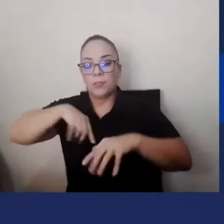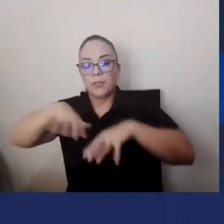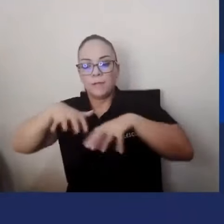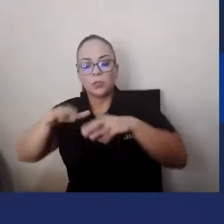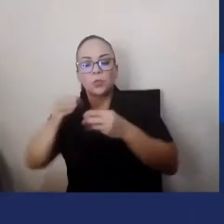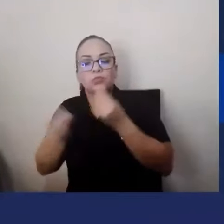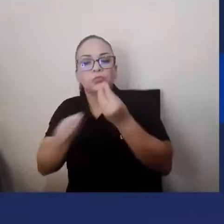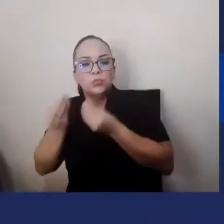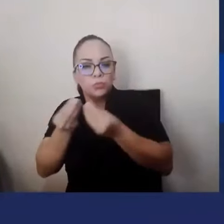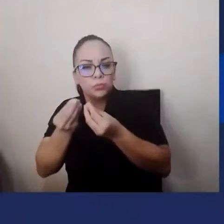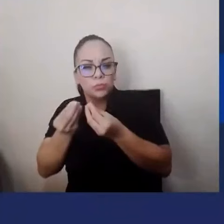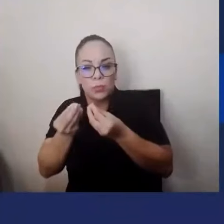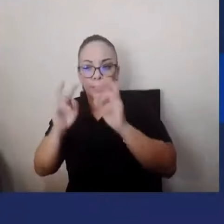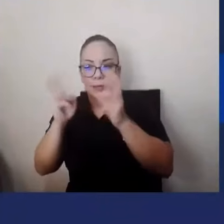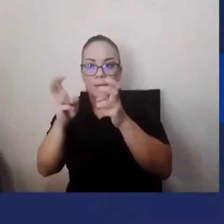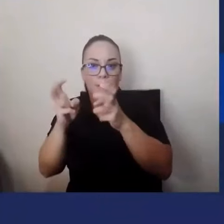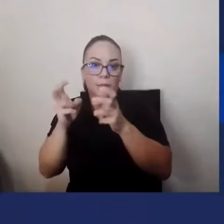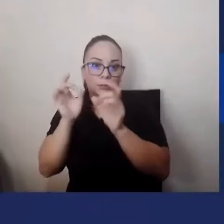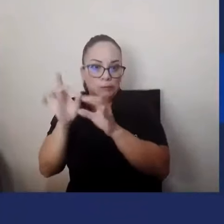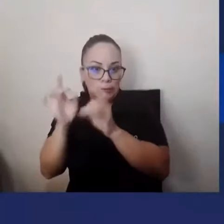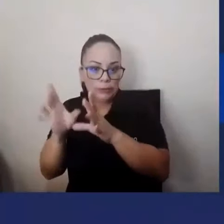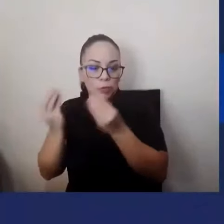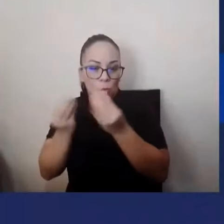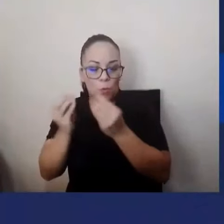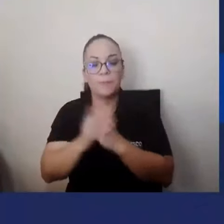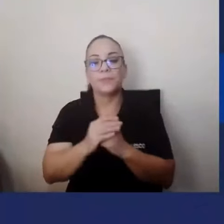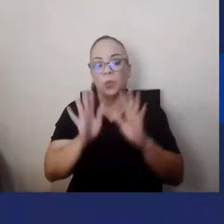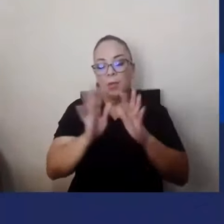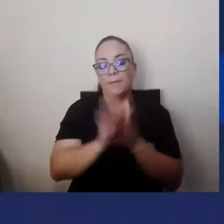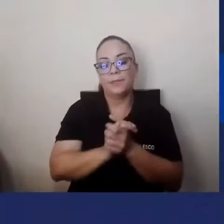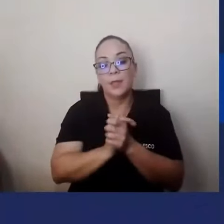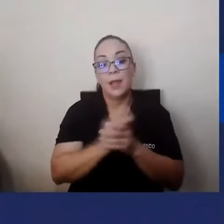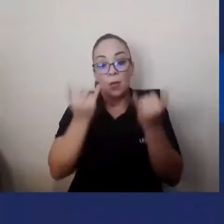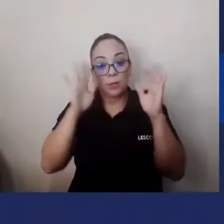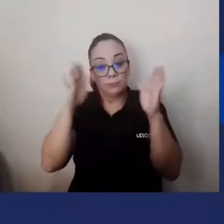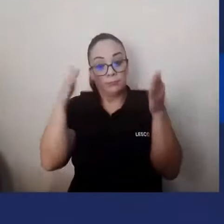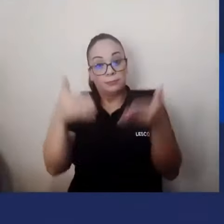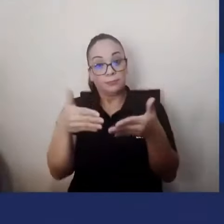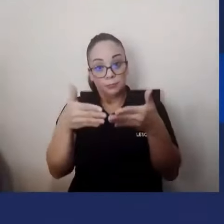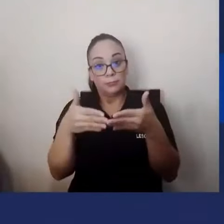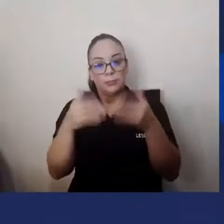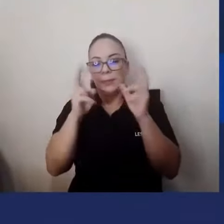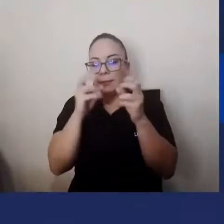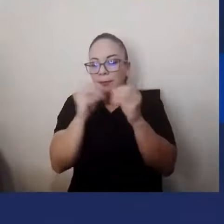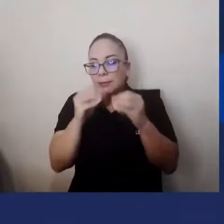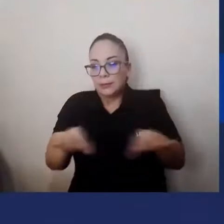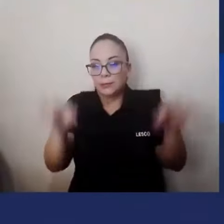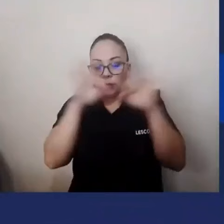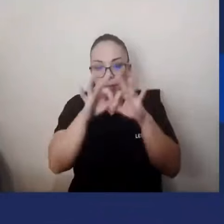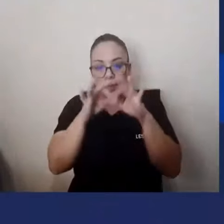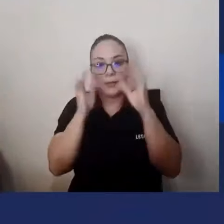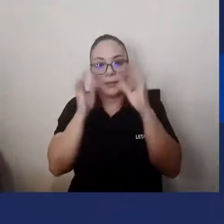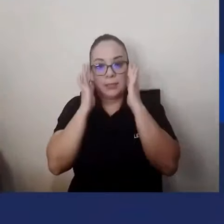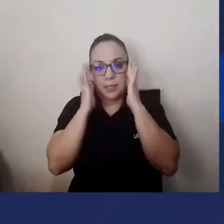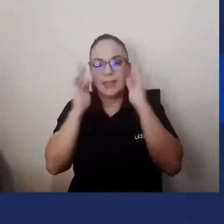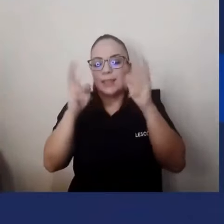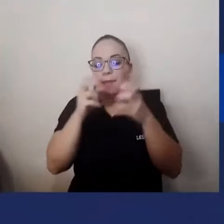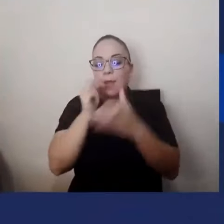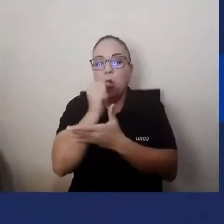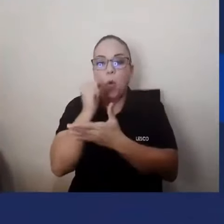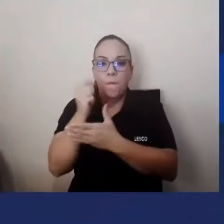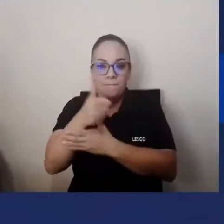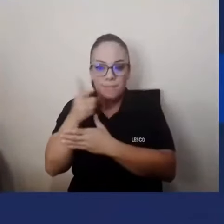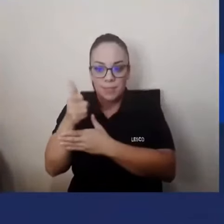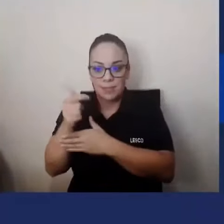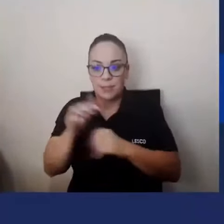nos vamos a concentrar en los ejes centrales del tema homicida y todos aquellos que quieran hoy ver